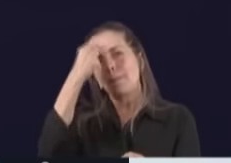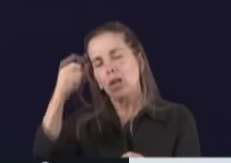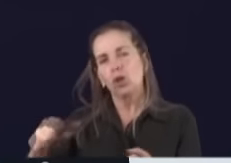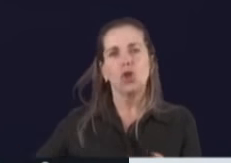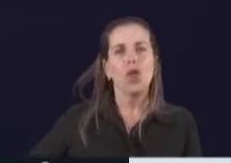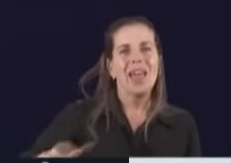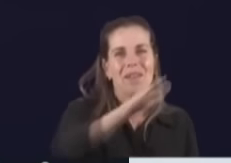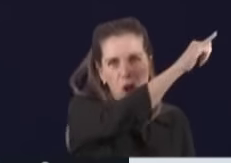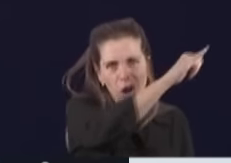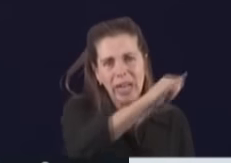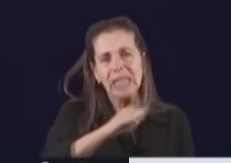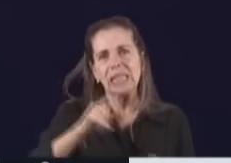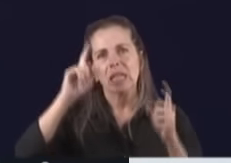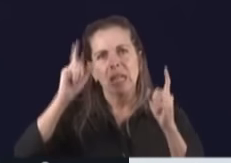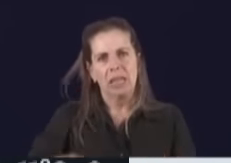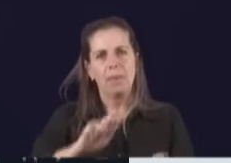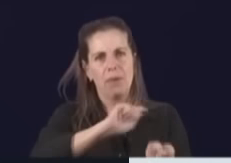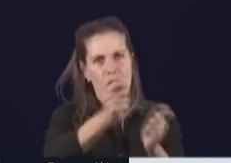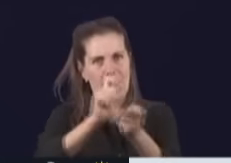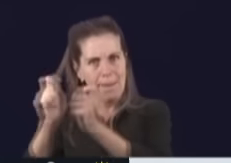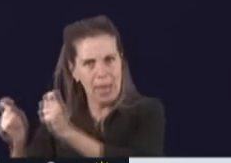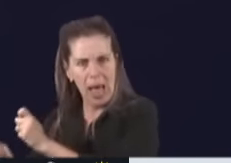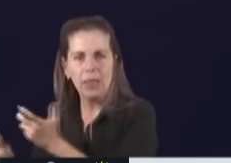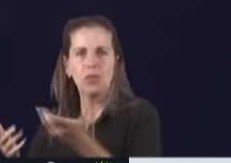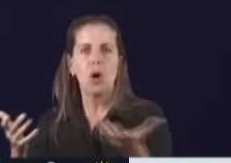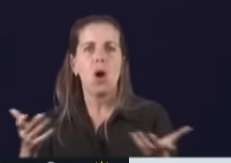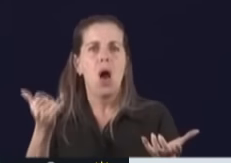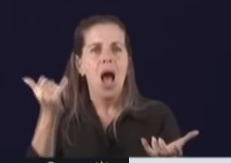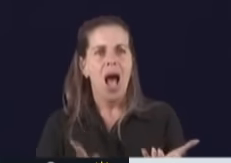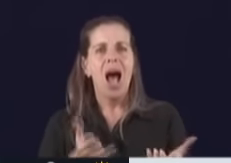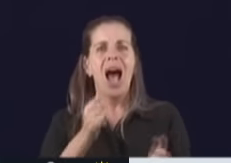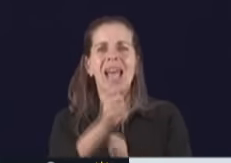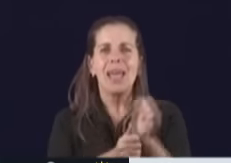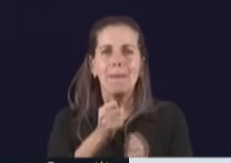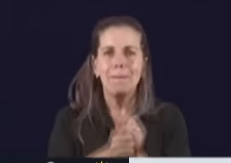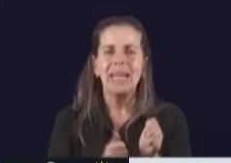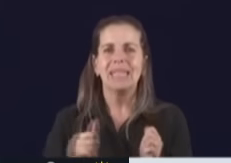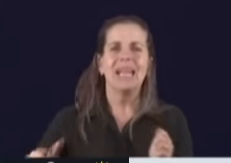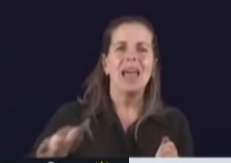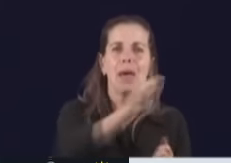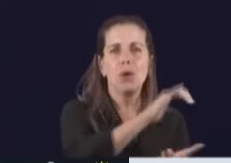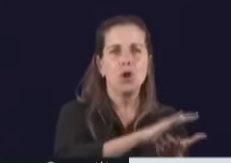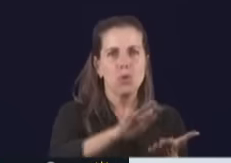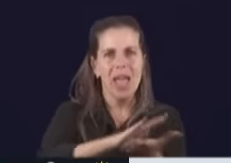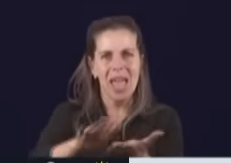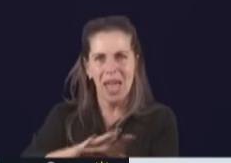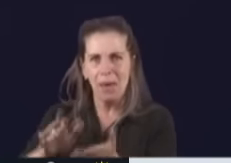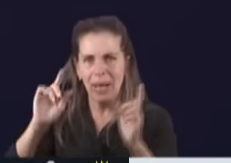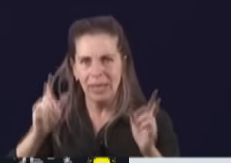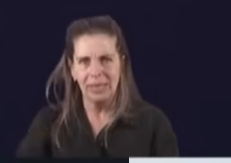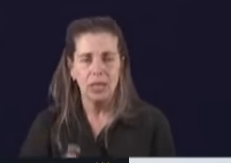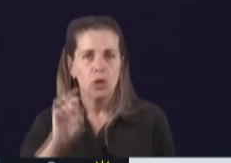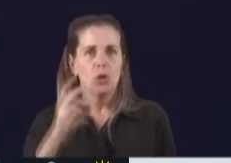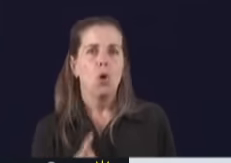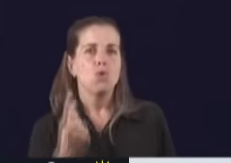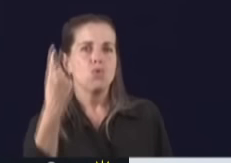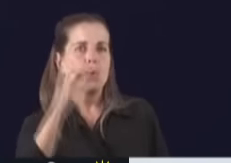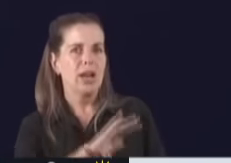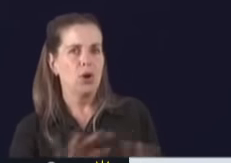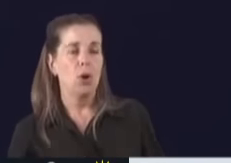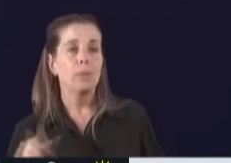con nuevas líneas, más rutas aéreas y mayor conectividad. Se terminó con el monopolio de la SUBE y